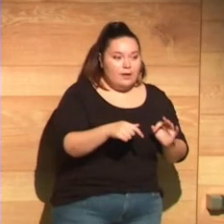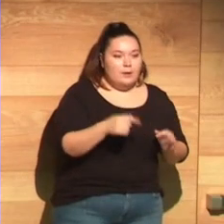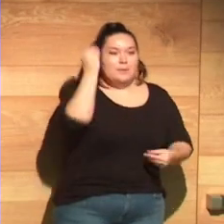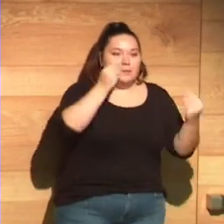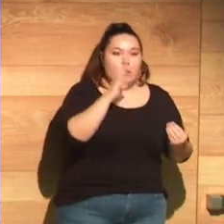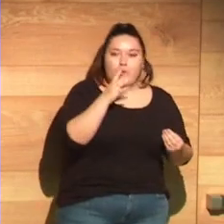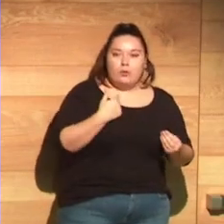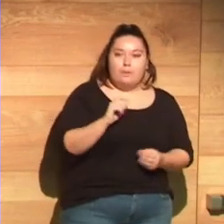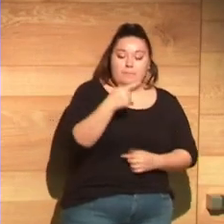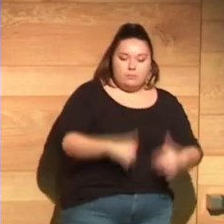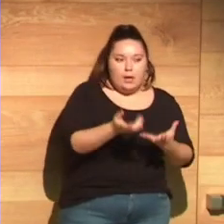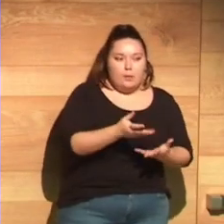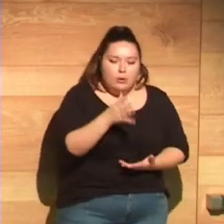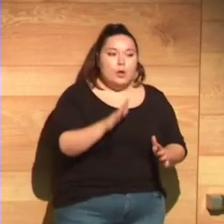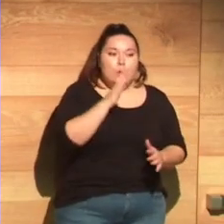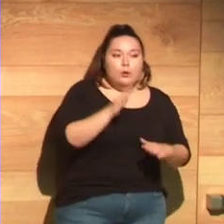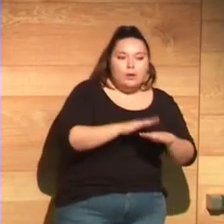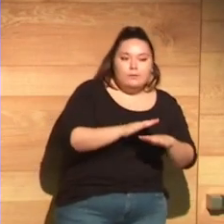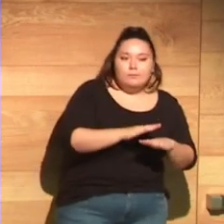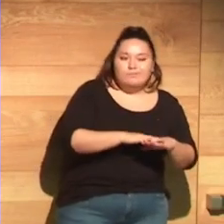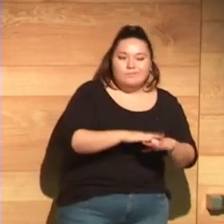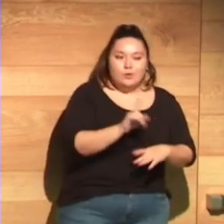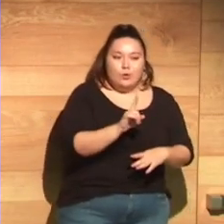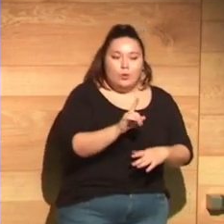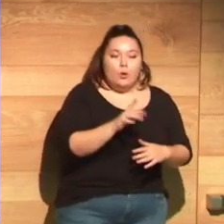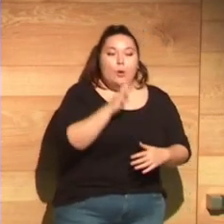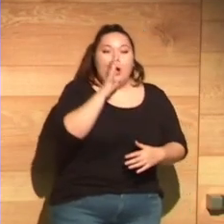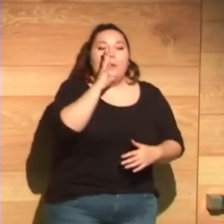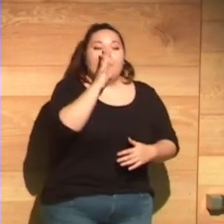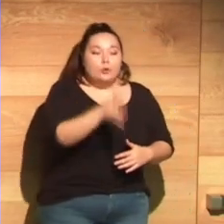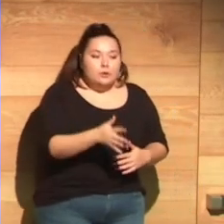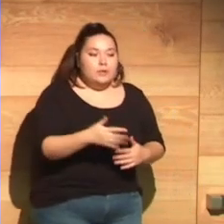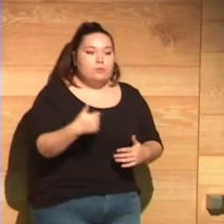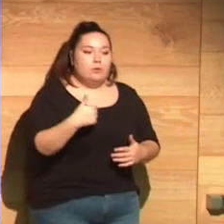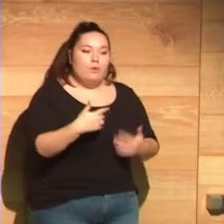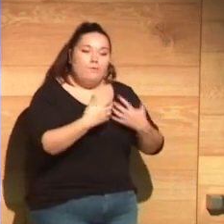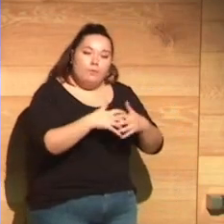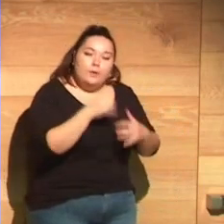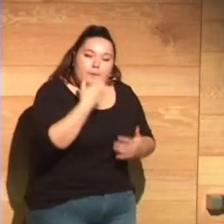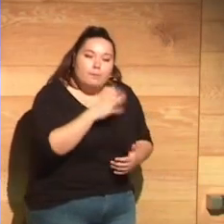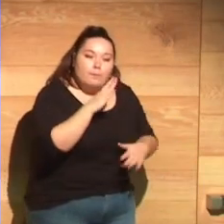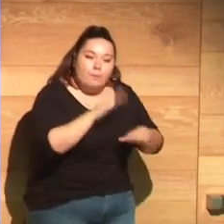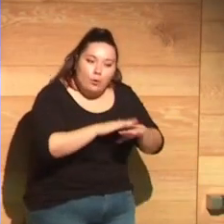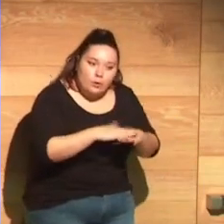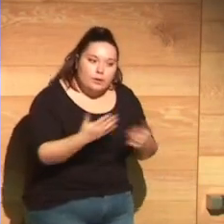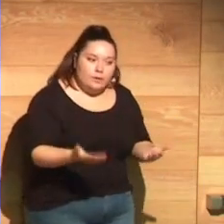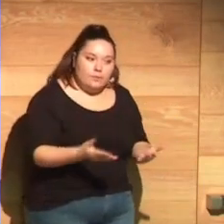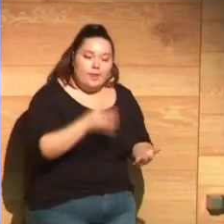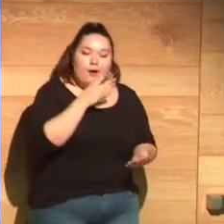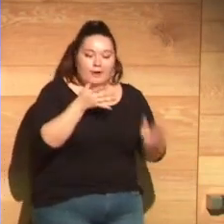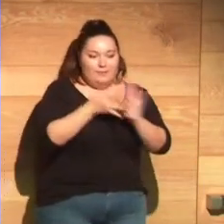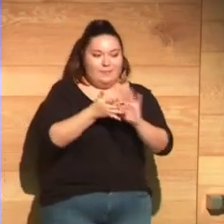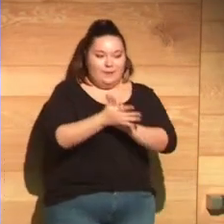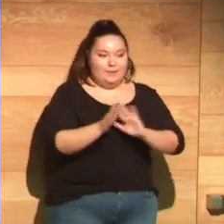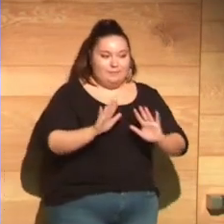precisamente hoy está meditando lo de la primera persona, que luego es una cosa que se ha perpetuado más de por qué lo hago, el por qué creo que